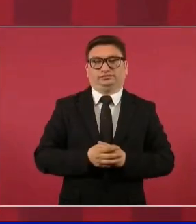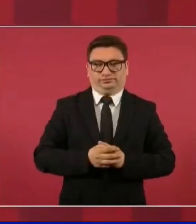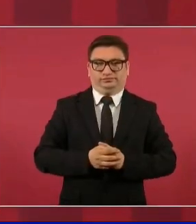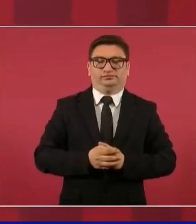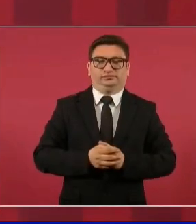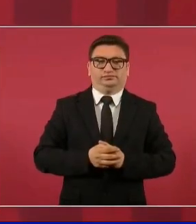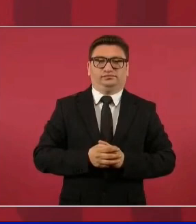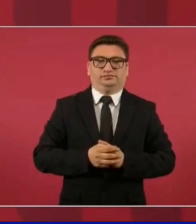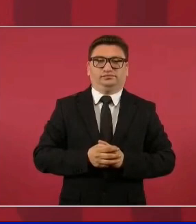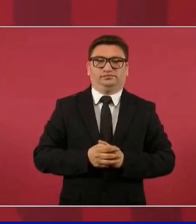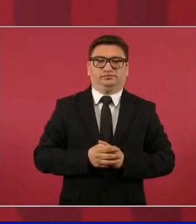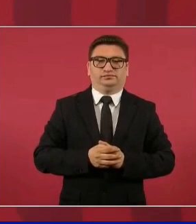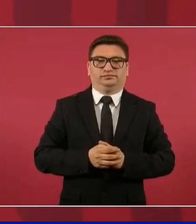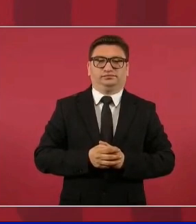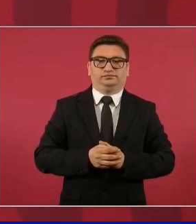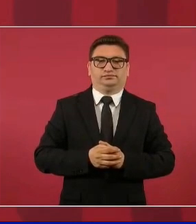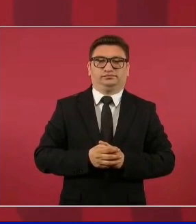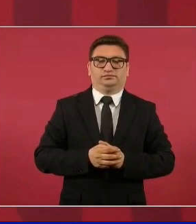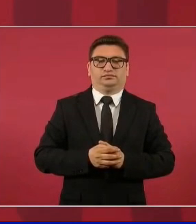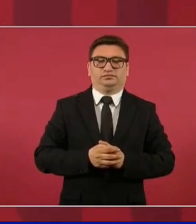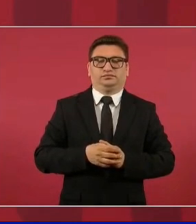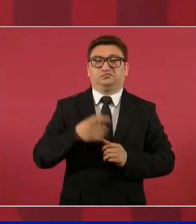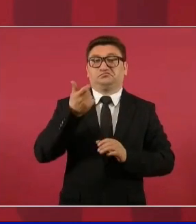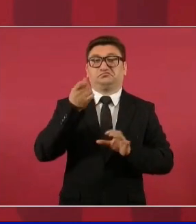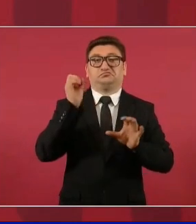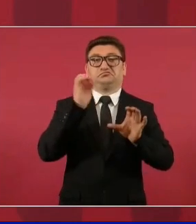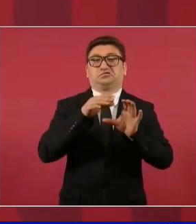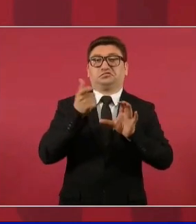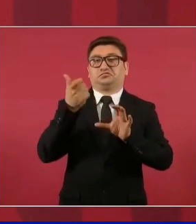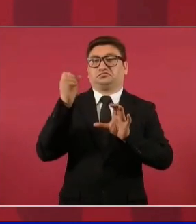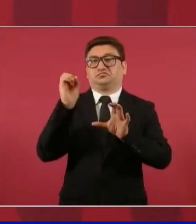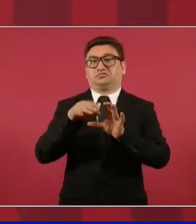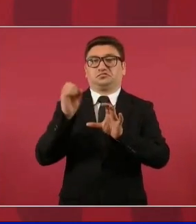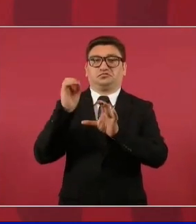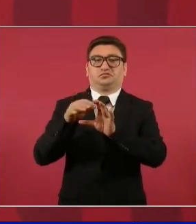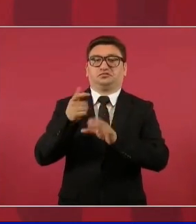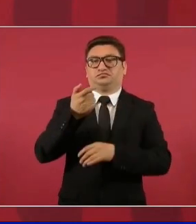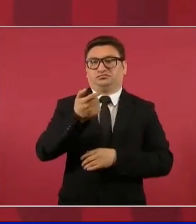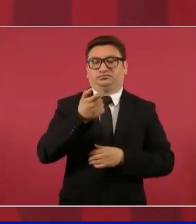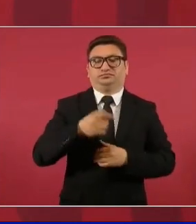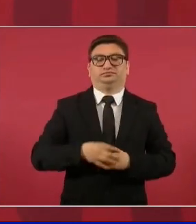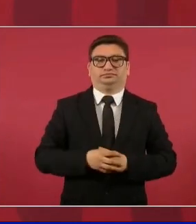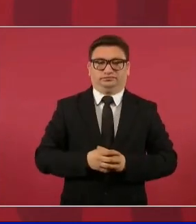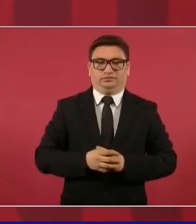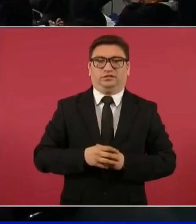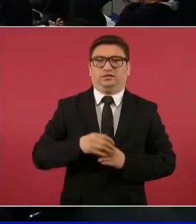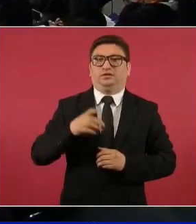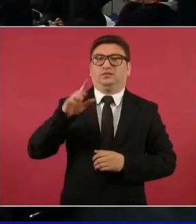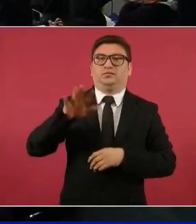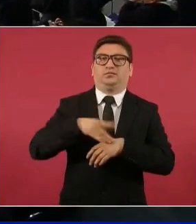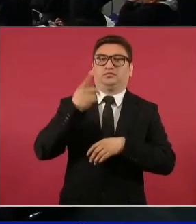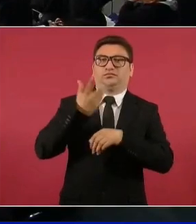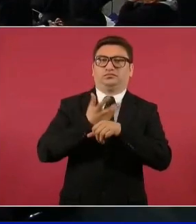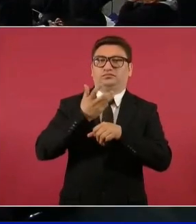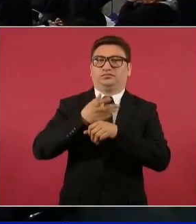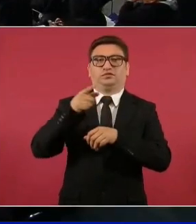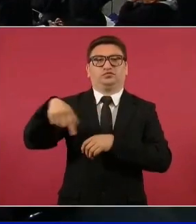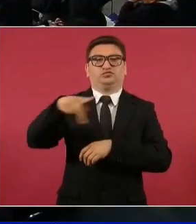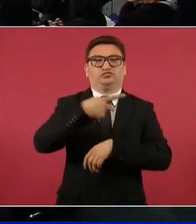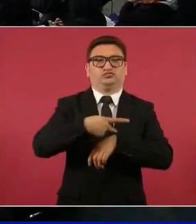remesas o de dinero de nuestros paisanos a sus